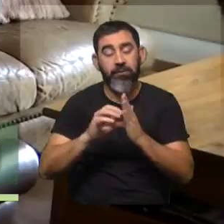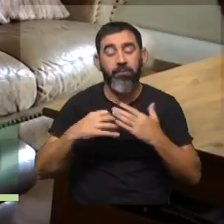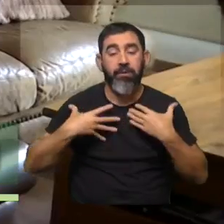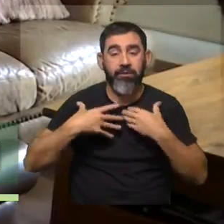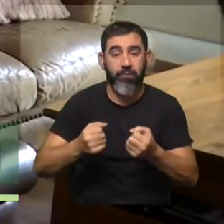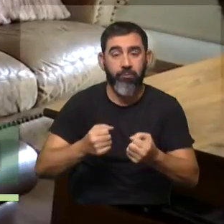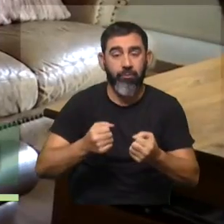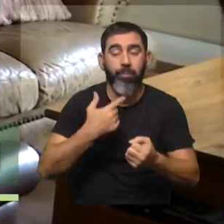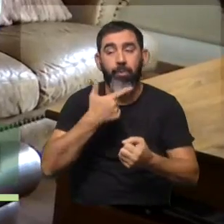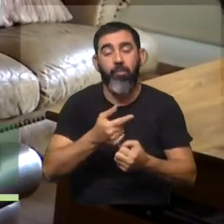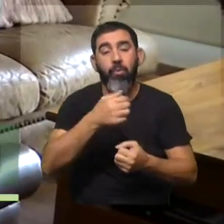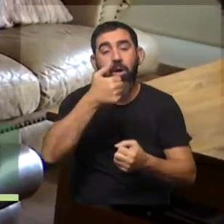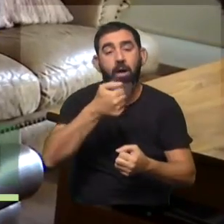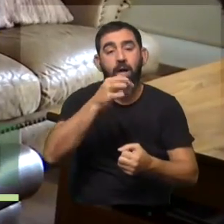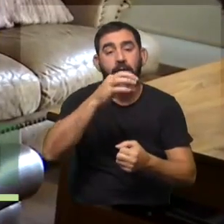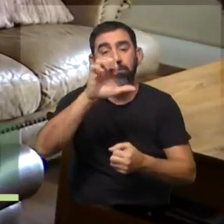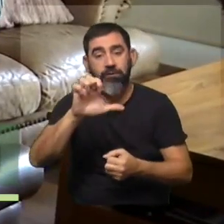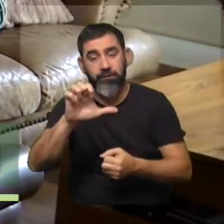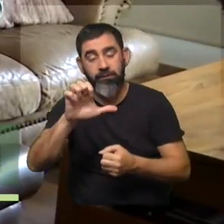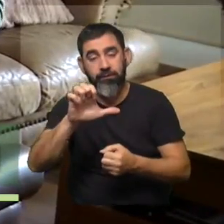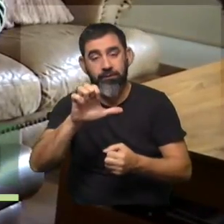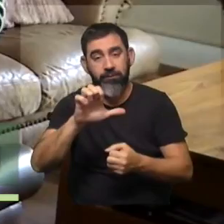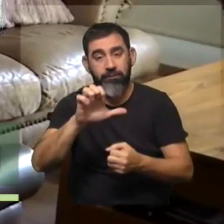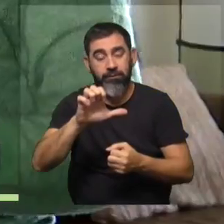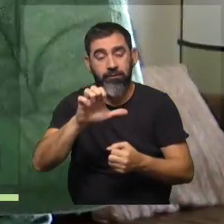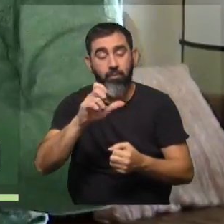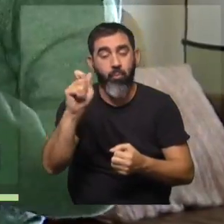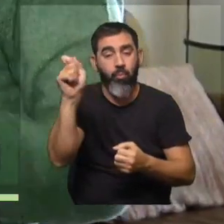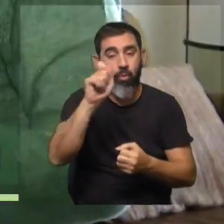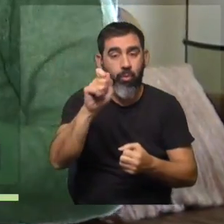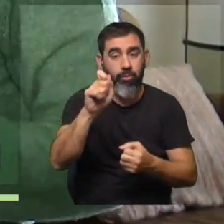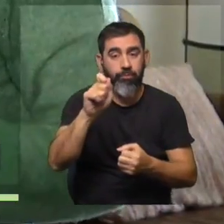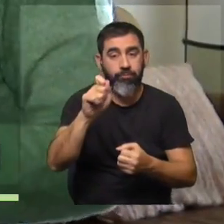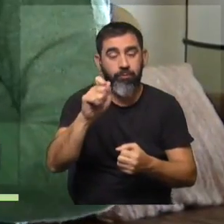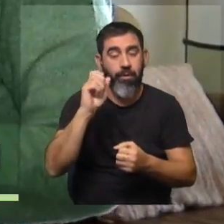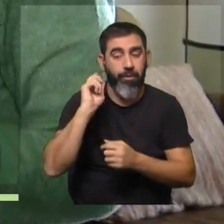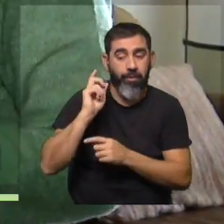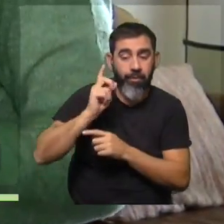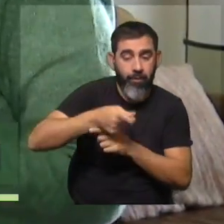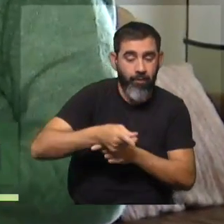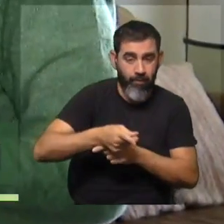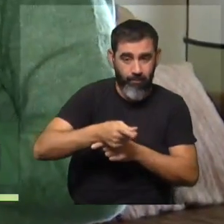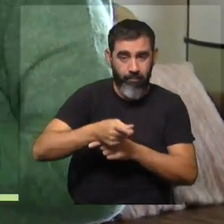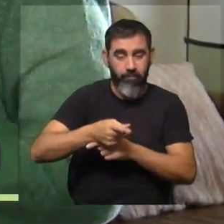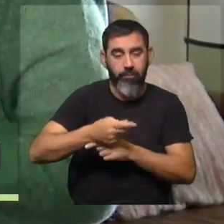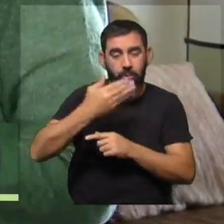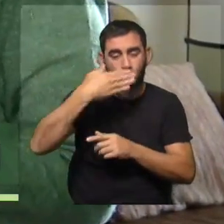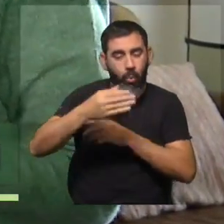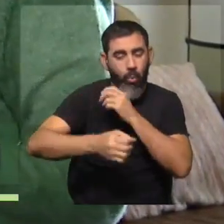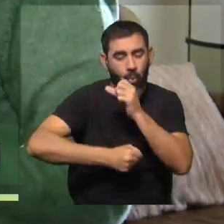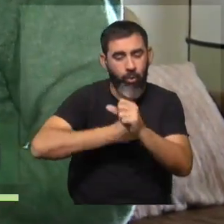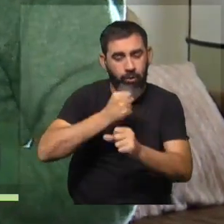tenemos por un lado lo que está pasando en Ace en el subsector público que ha decidido en los últimos años